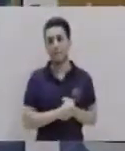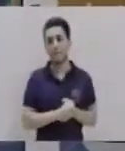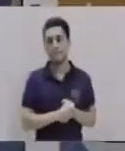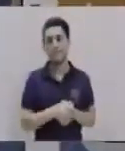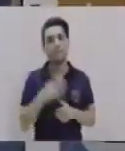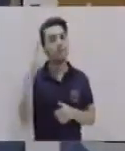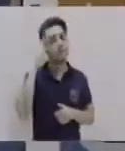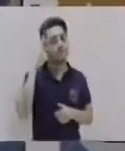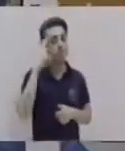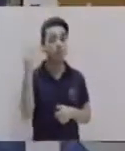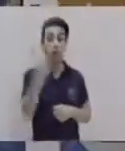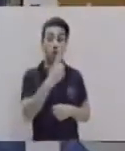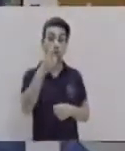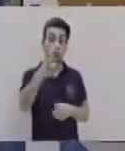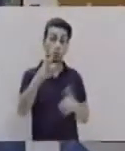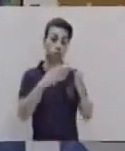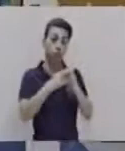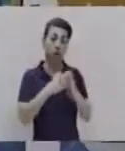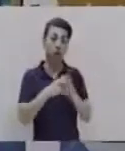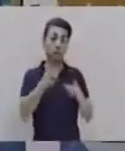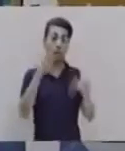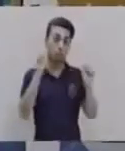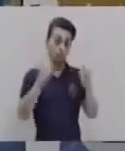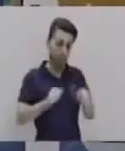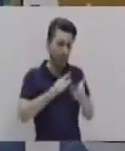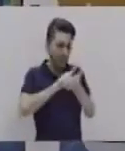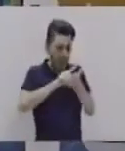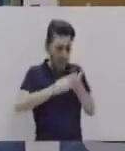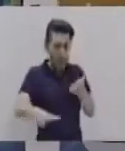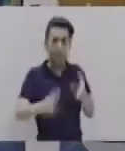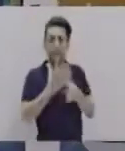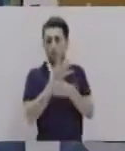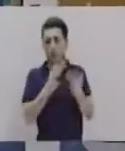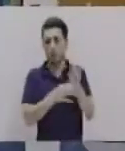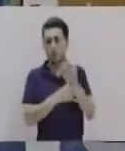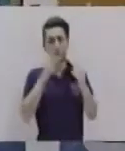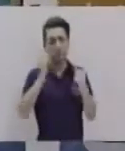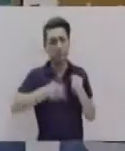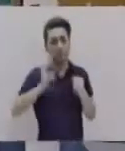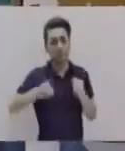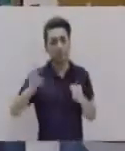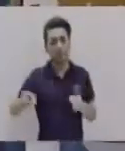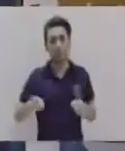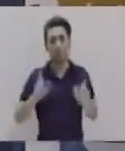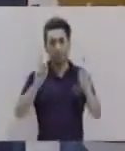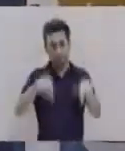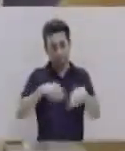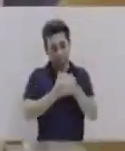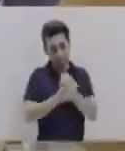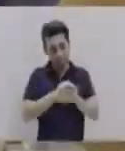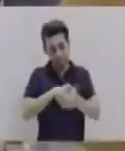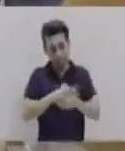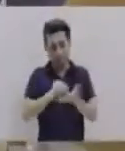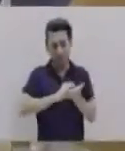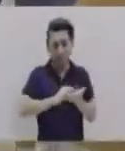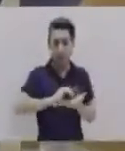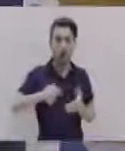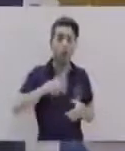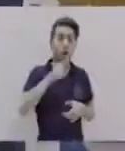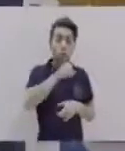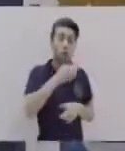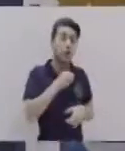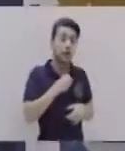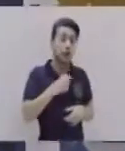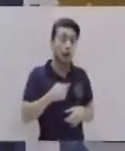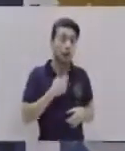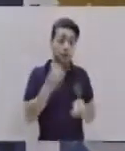Recuerden a todos en casa desinfectarse muy bien las manos, hacerlo constantemente con bastante agua y jabón. Margarita, ¿tiene alguna última